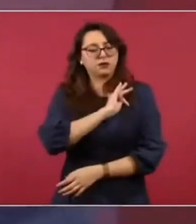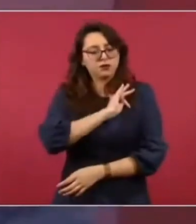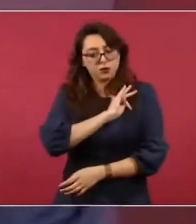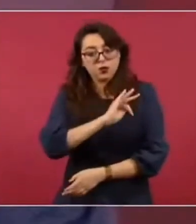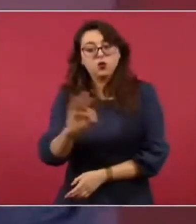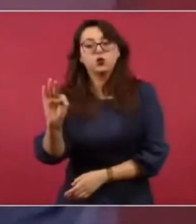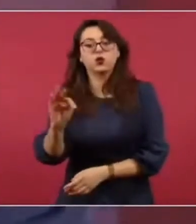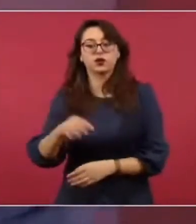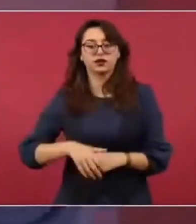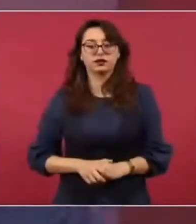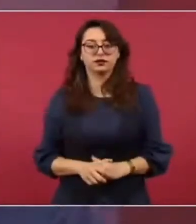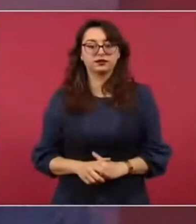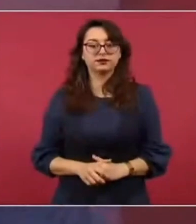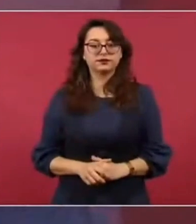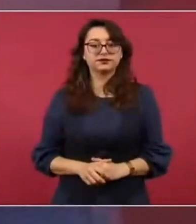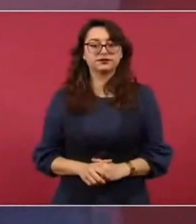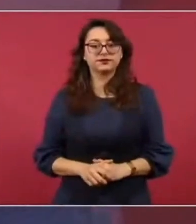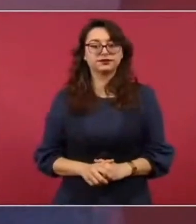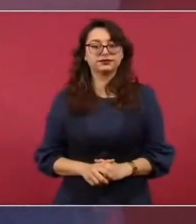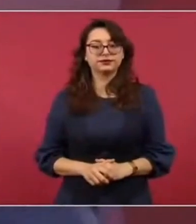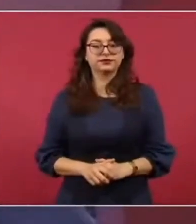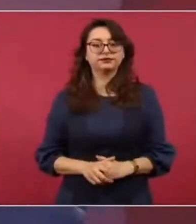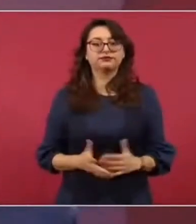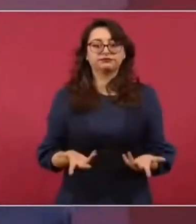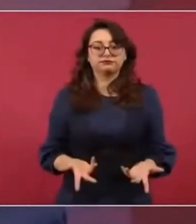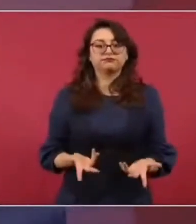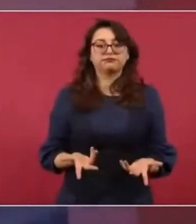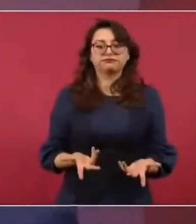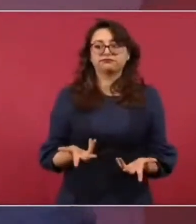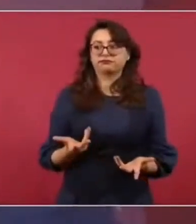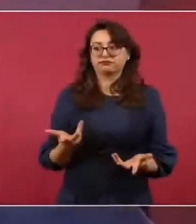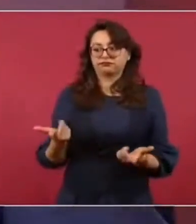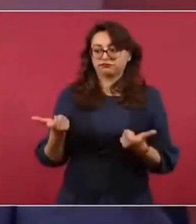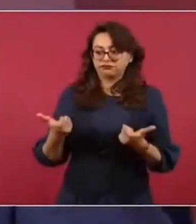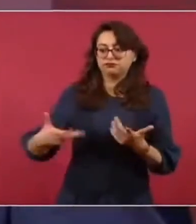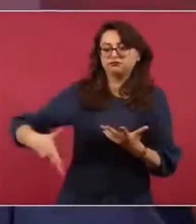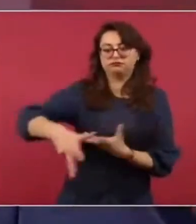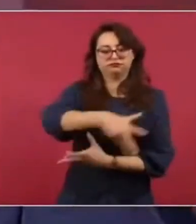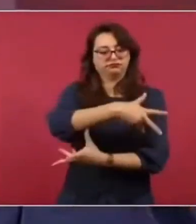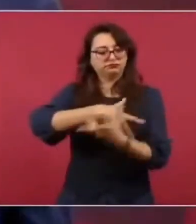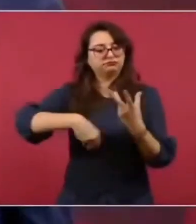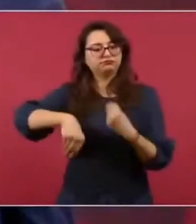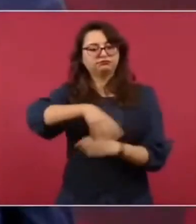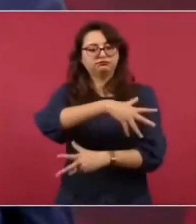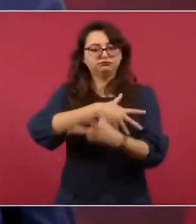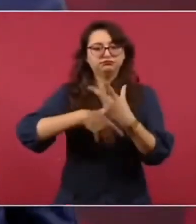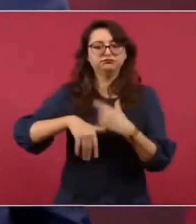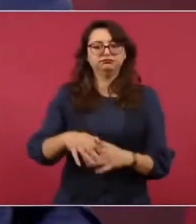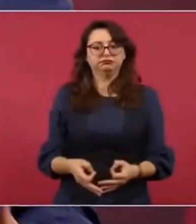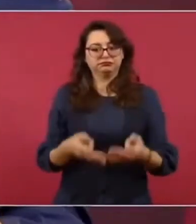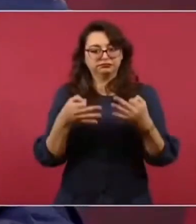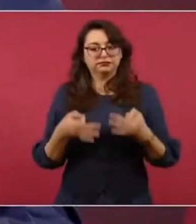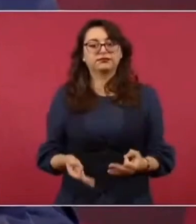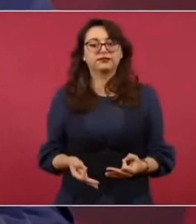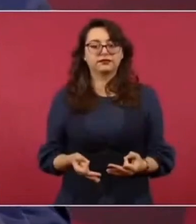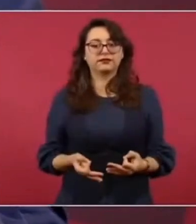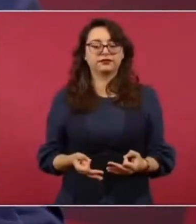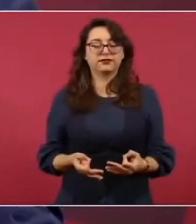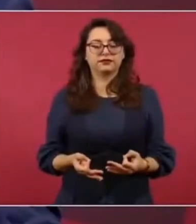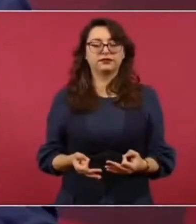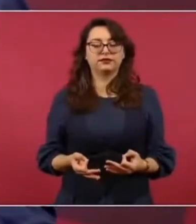y que tengamos finanzas públicas sanas. Eso es muy